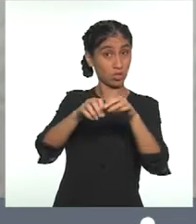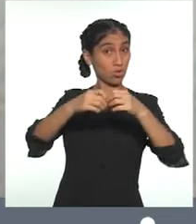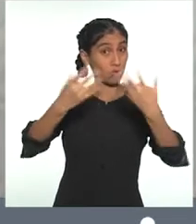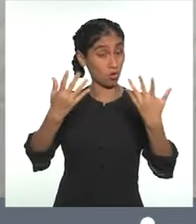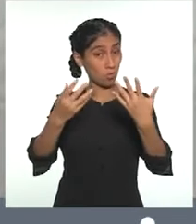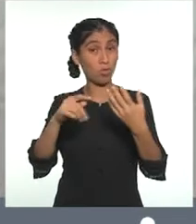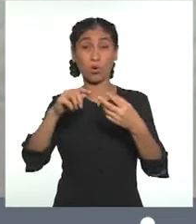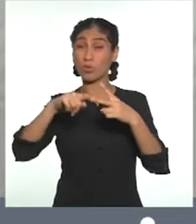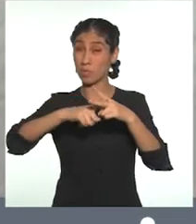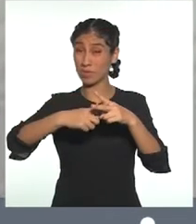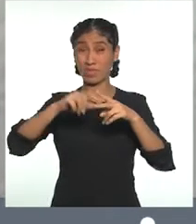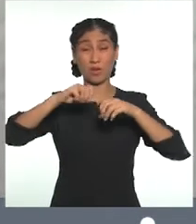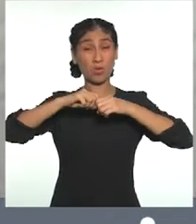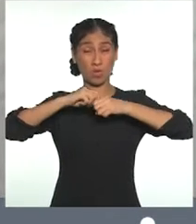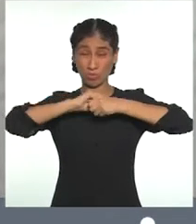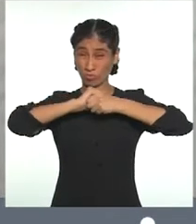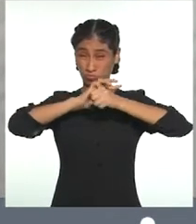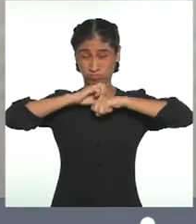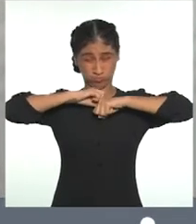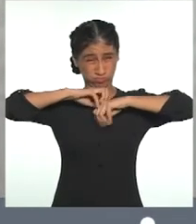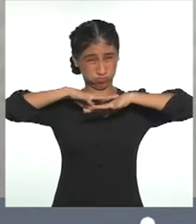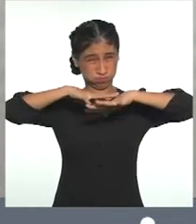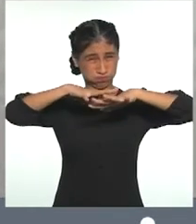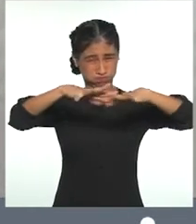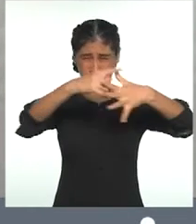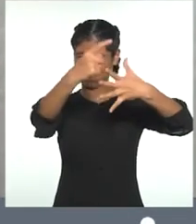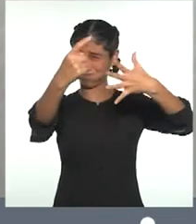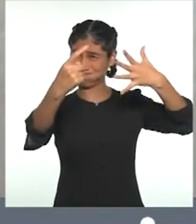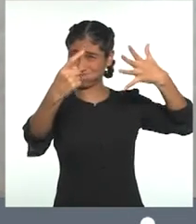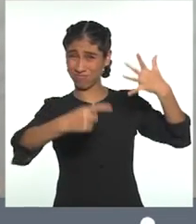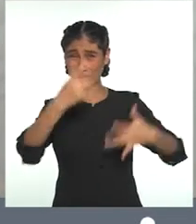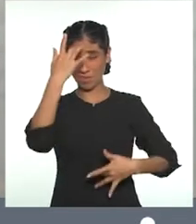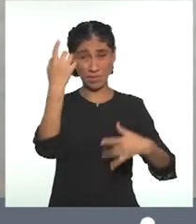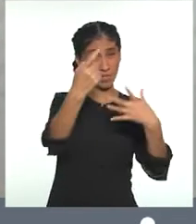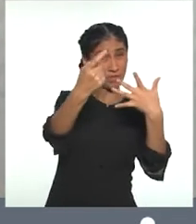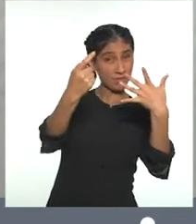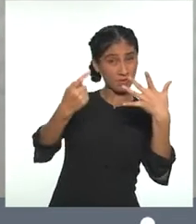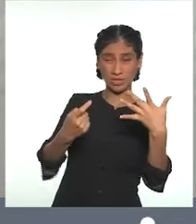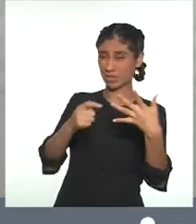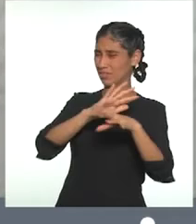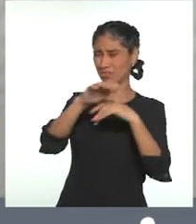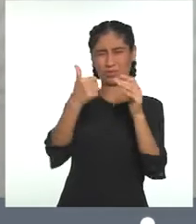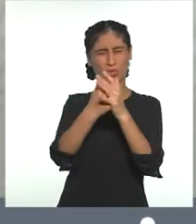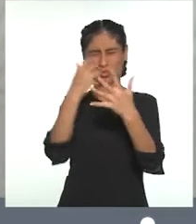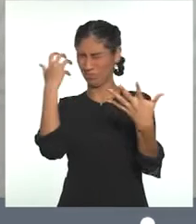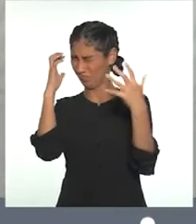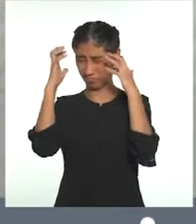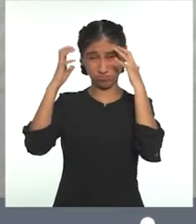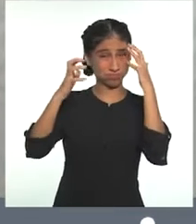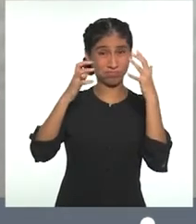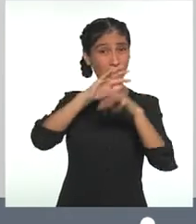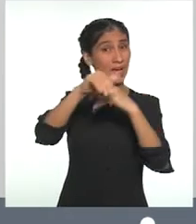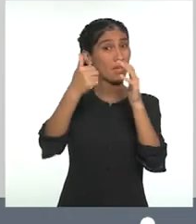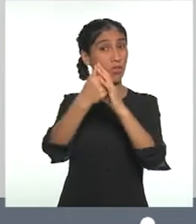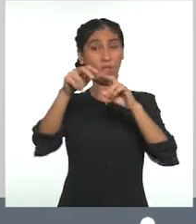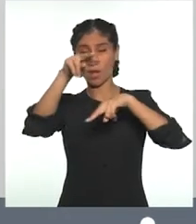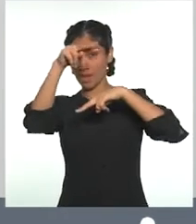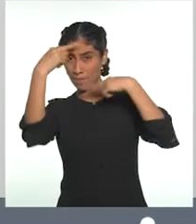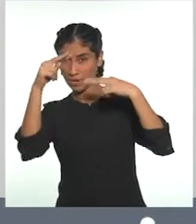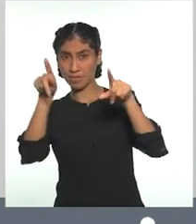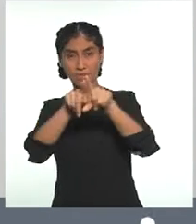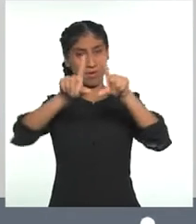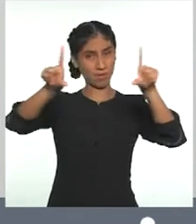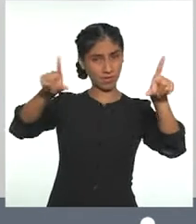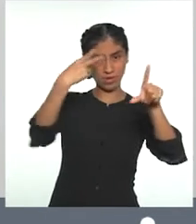respuestas ante las pandemias sigue siendo un desafío para el gobierno, la prensa y la población. Para